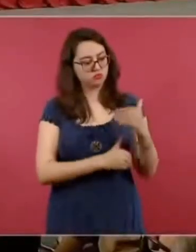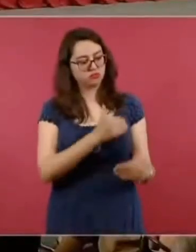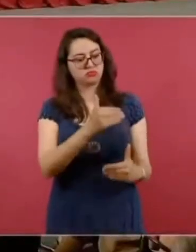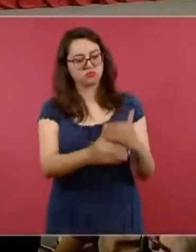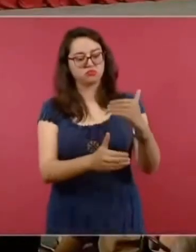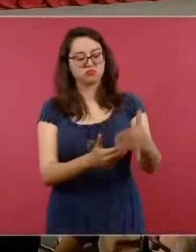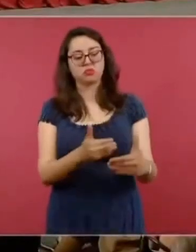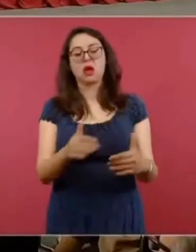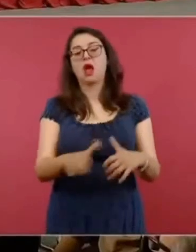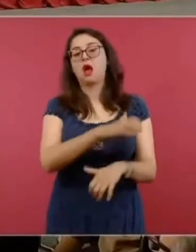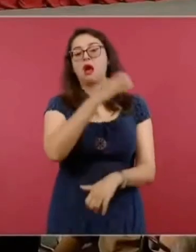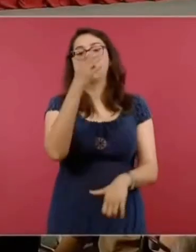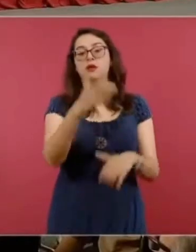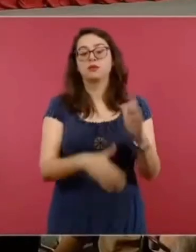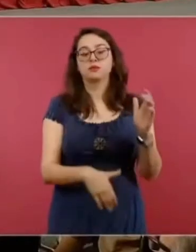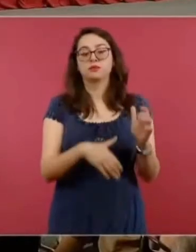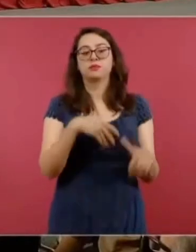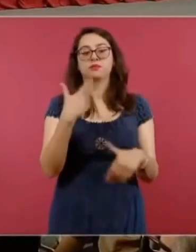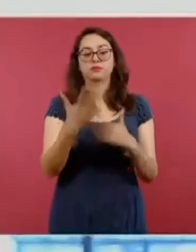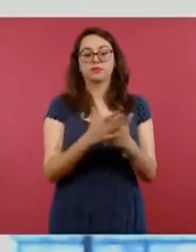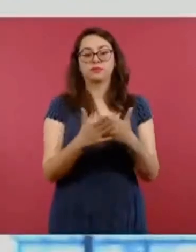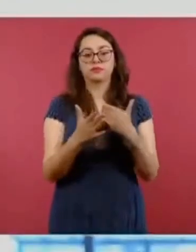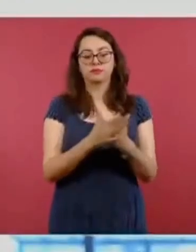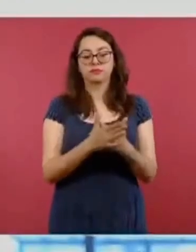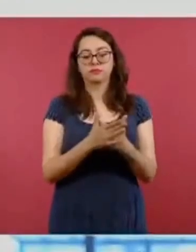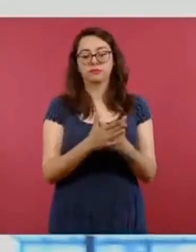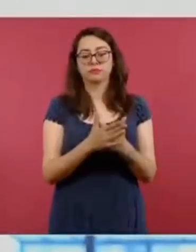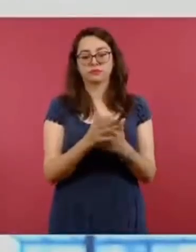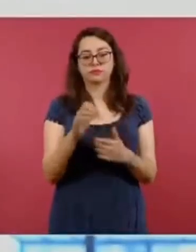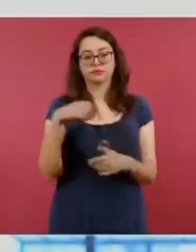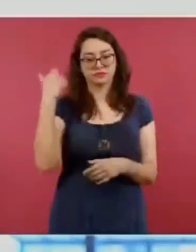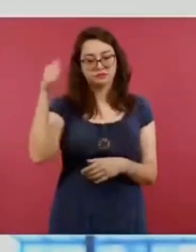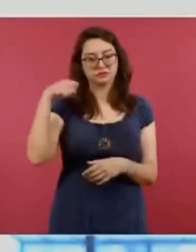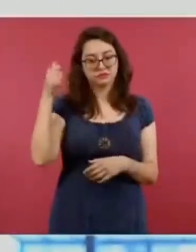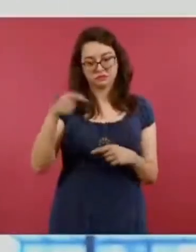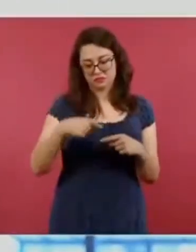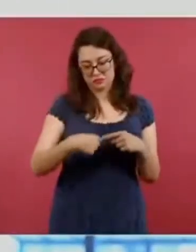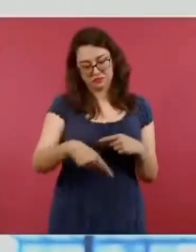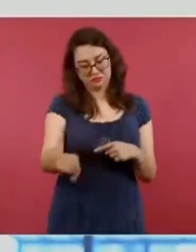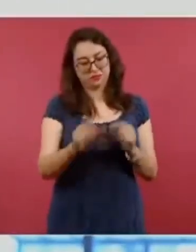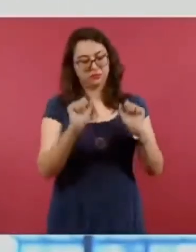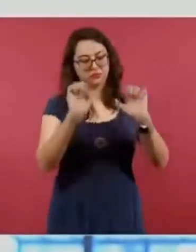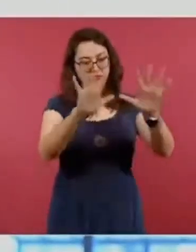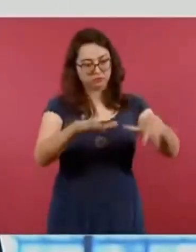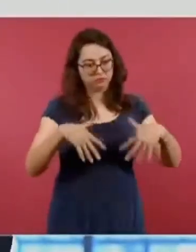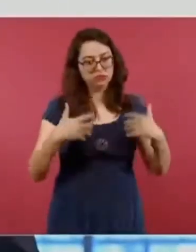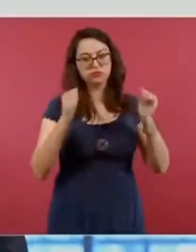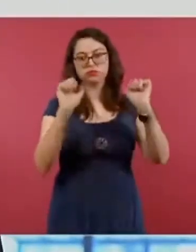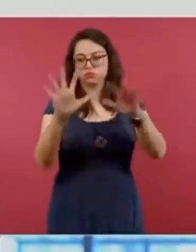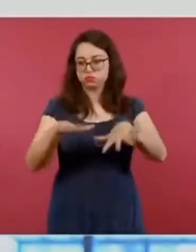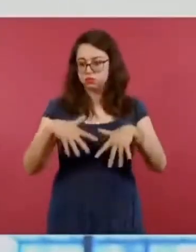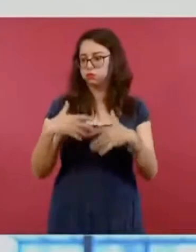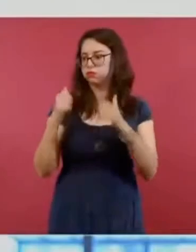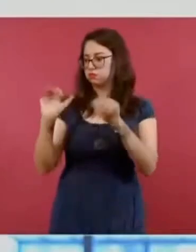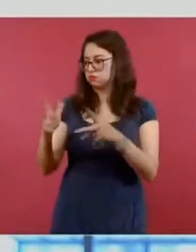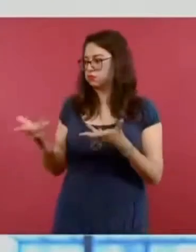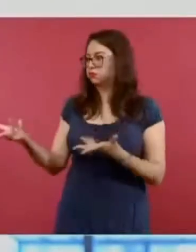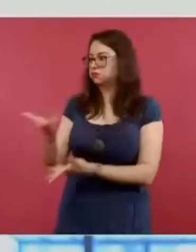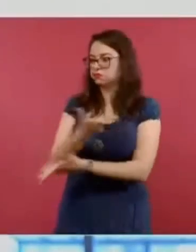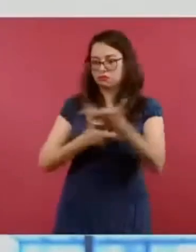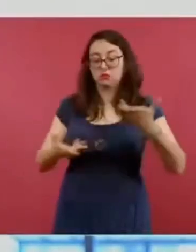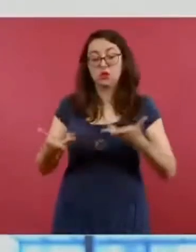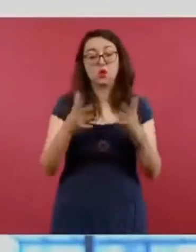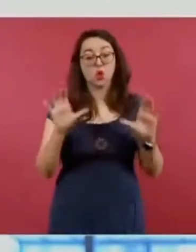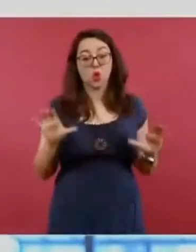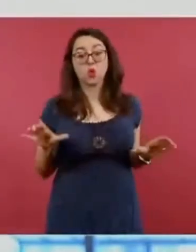75%, vamos a concluir el resto en el mes de abril. Esto va a permitir que la propia comunidad que muchas veces